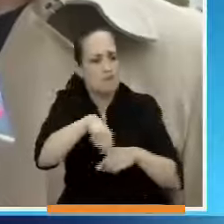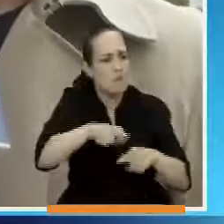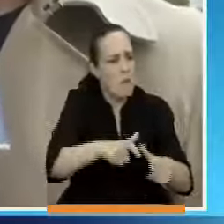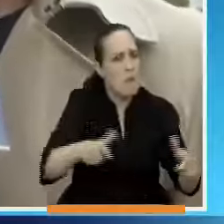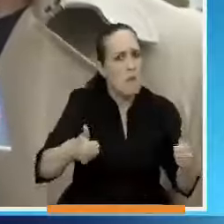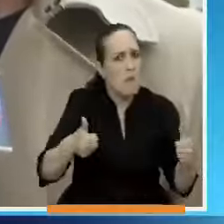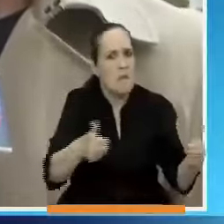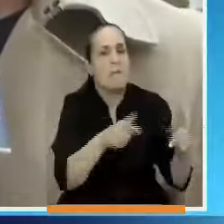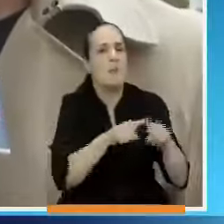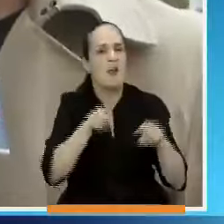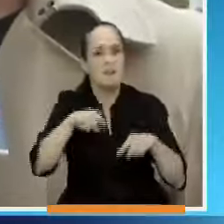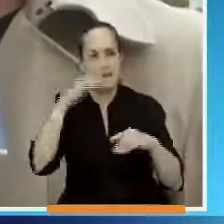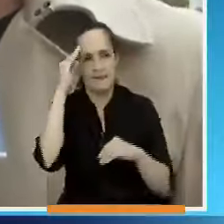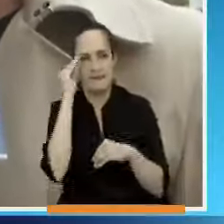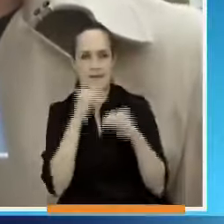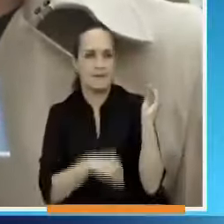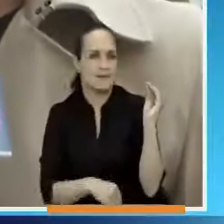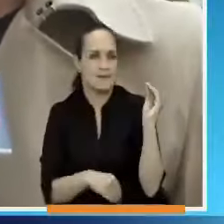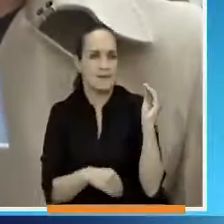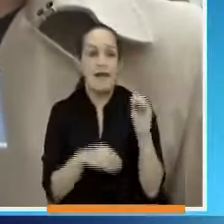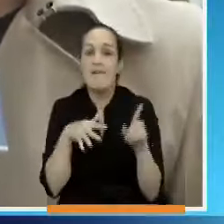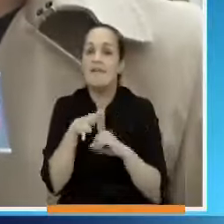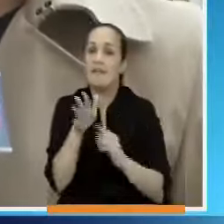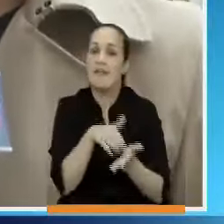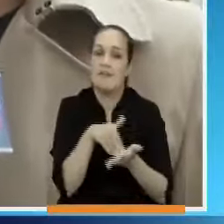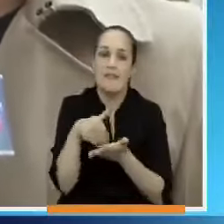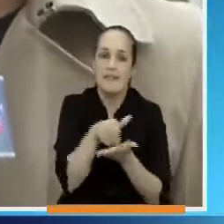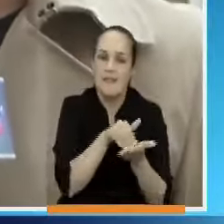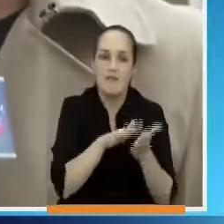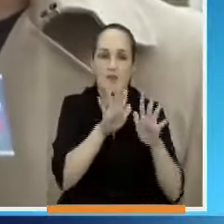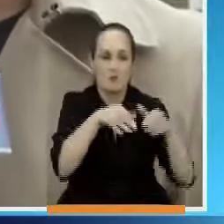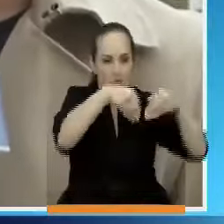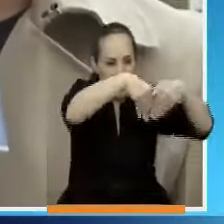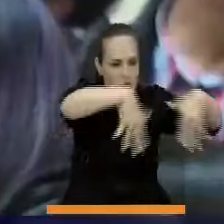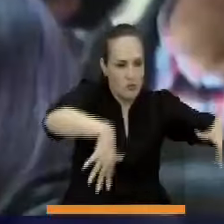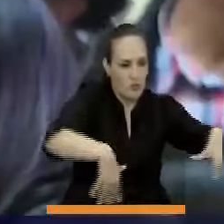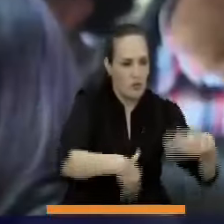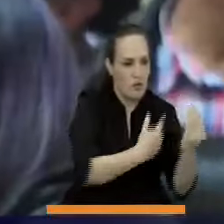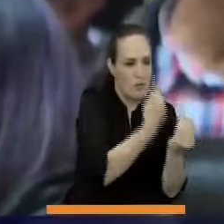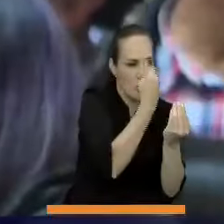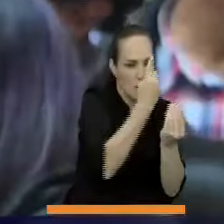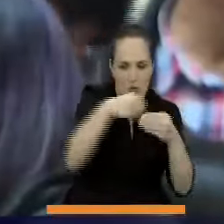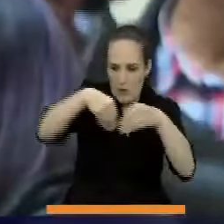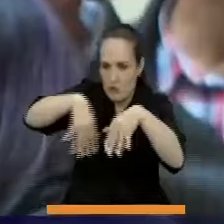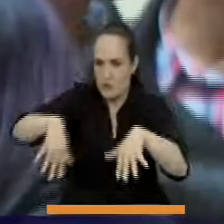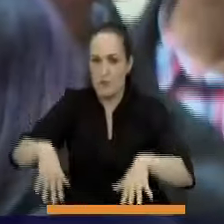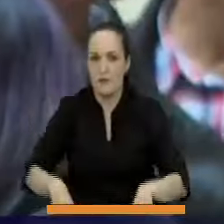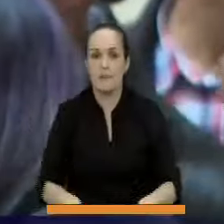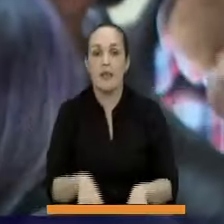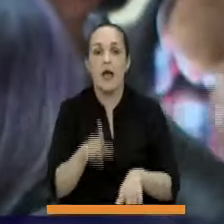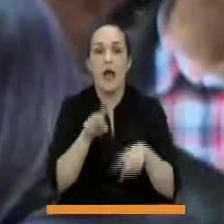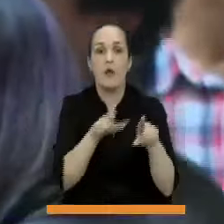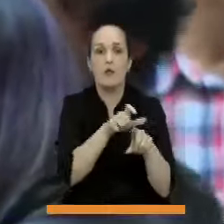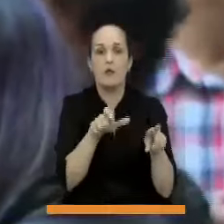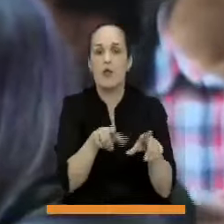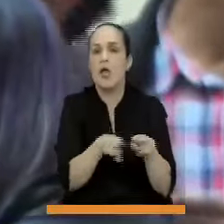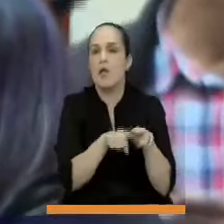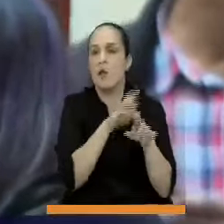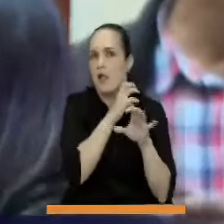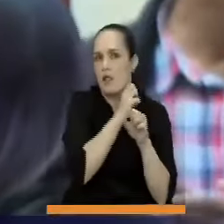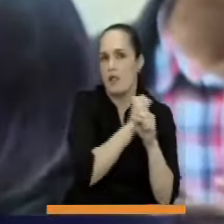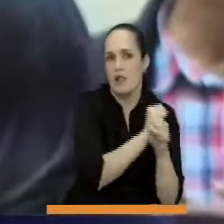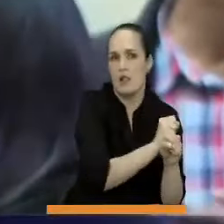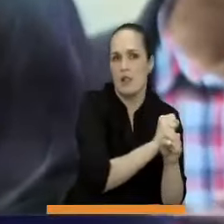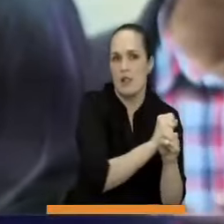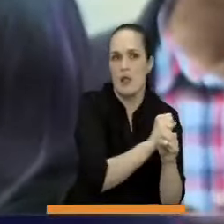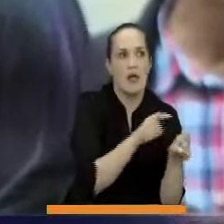tiene críticos que aseguran que debilitaría la estructura de los partidos. Hay gente que se vuelve presa de un partido, hay jefes